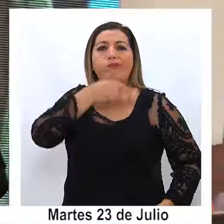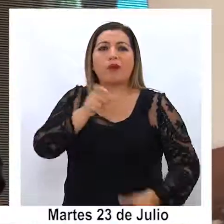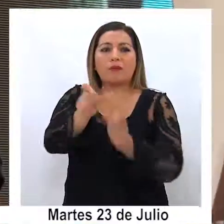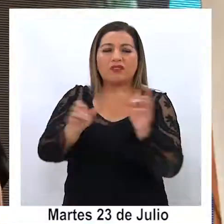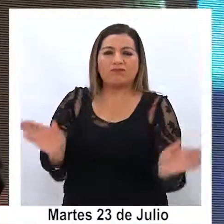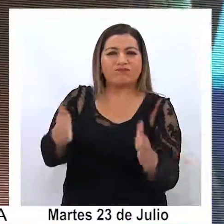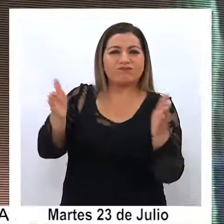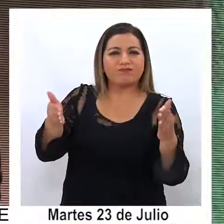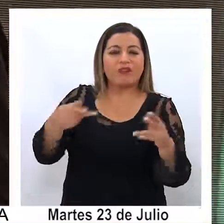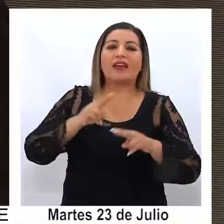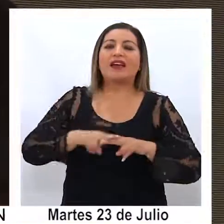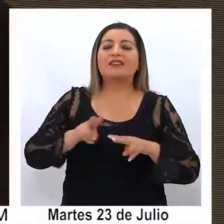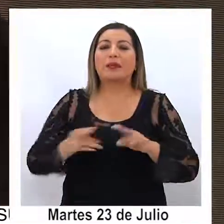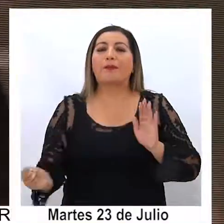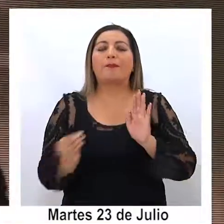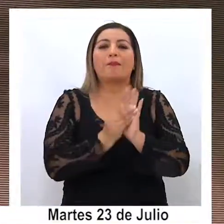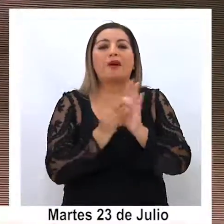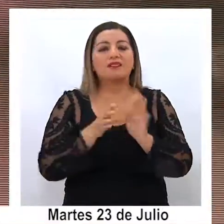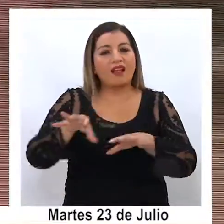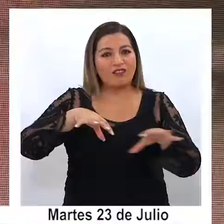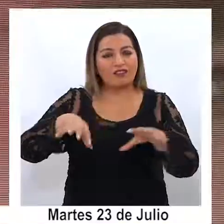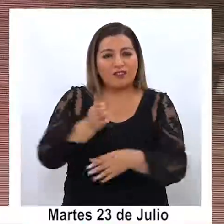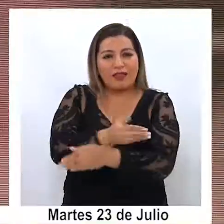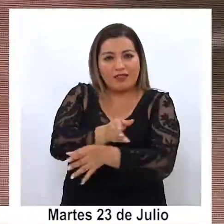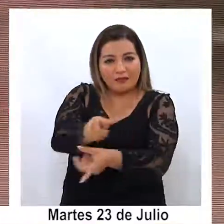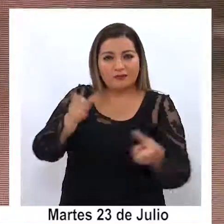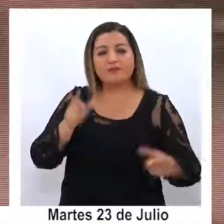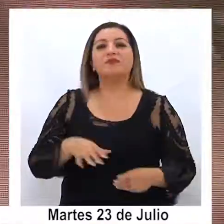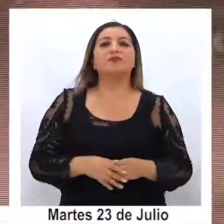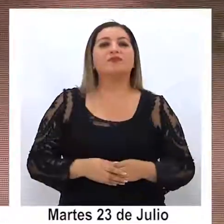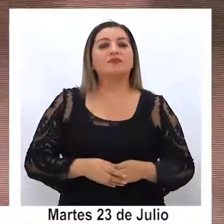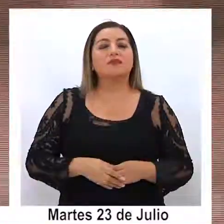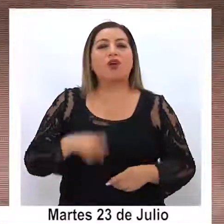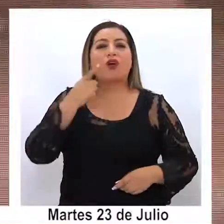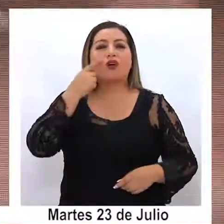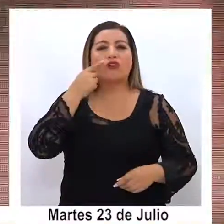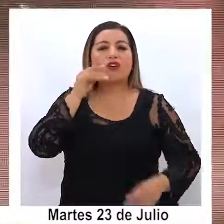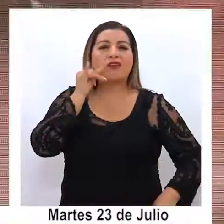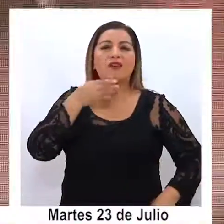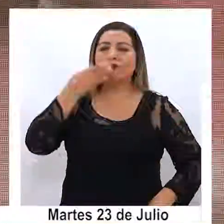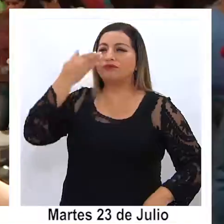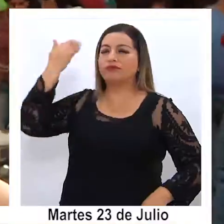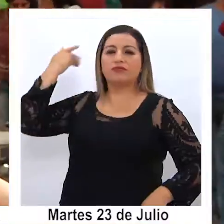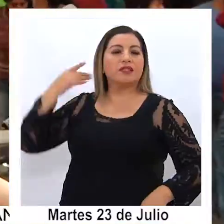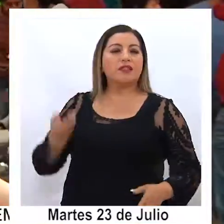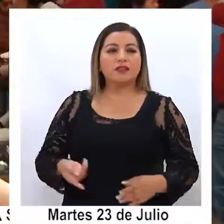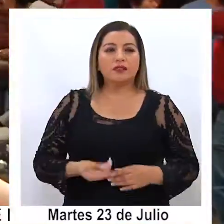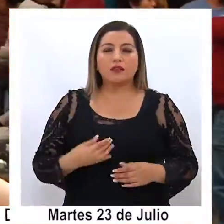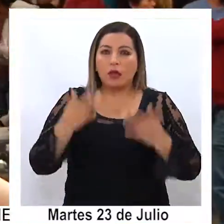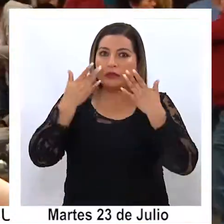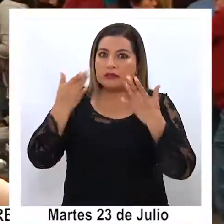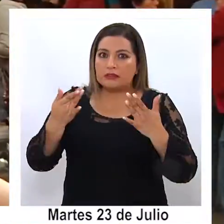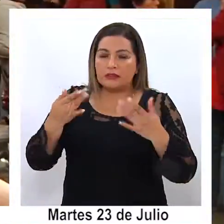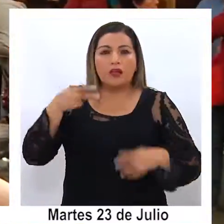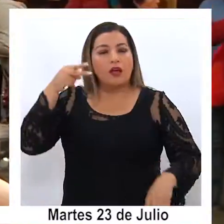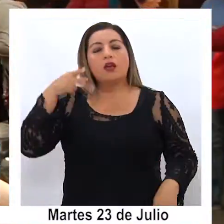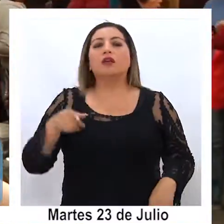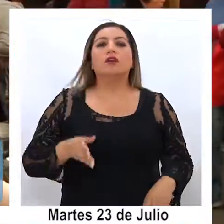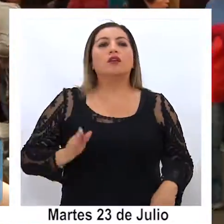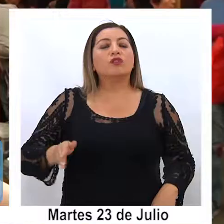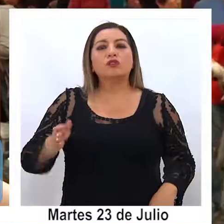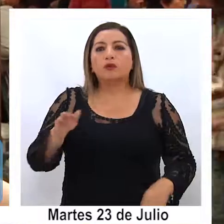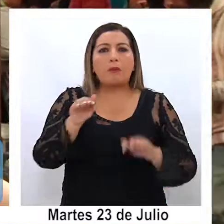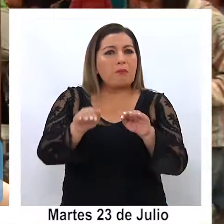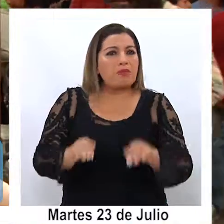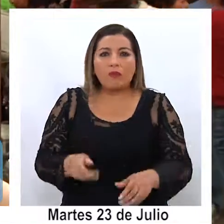los pescadores a entregar valor agregado a sus productos. Conozco Iquique hace mucho tiempo y me sorprendió ver que todavía